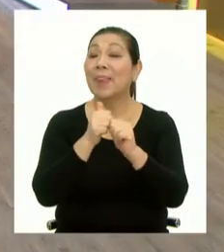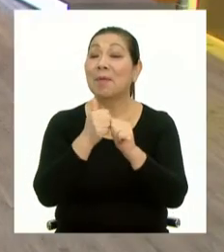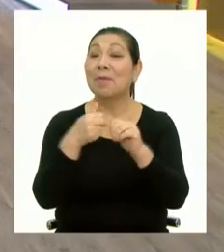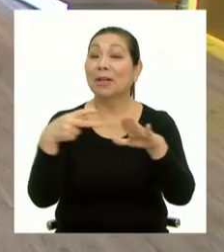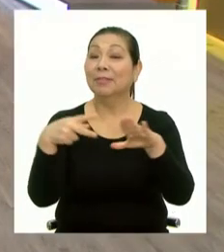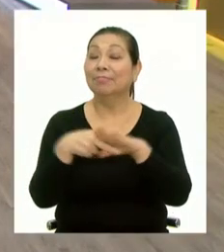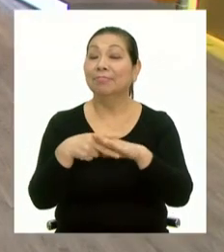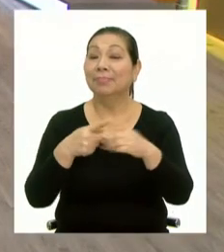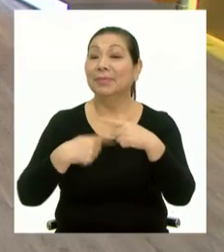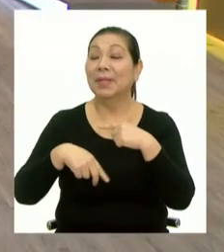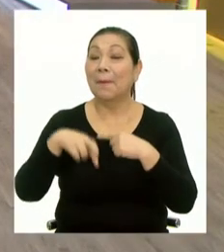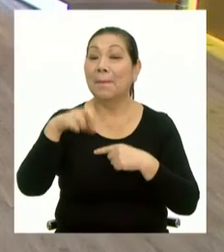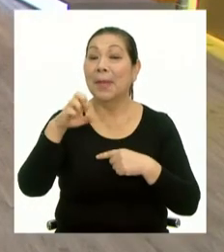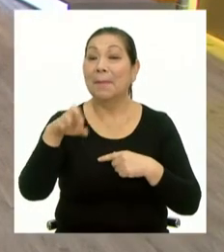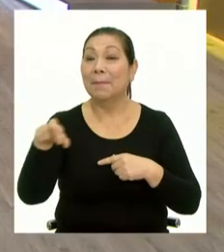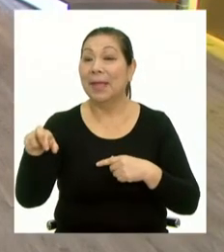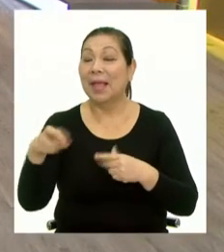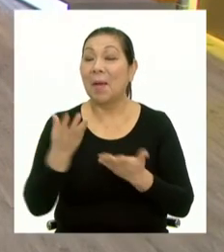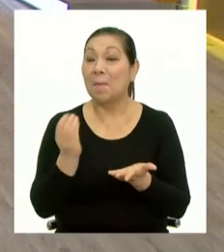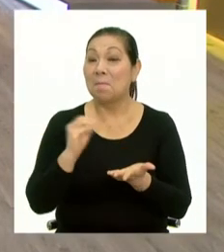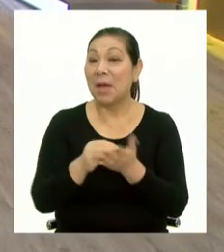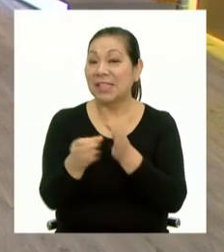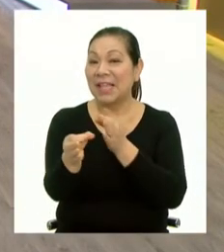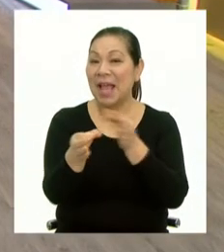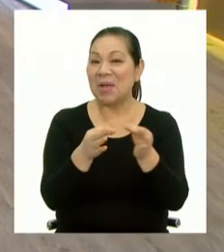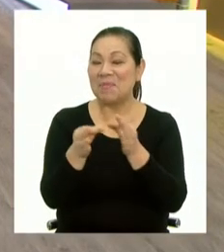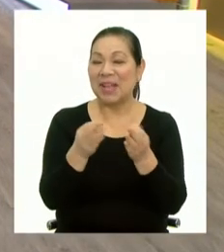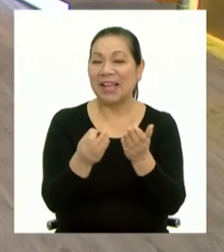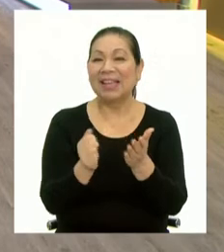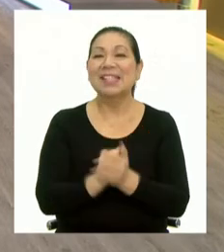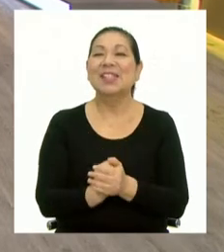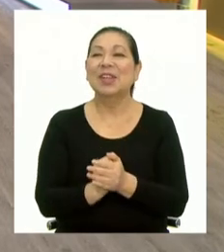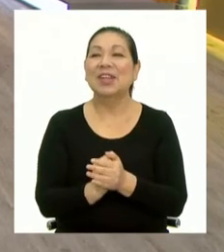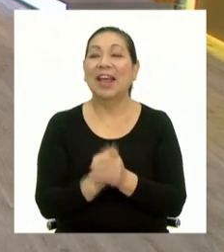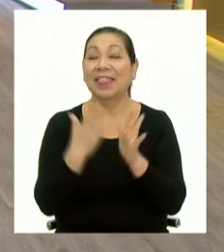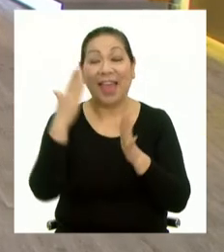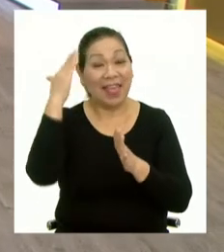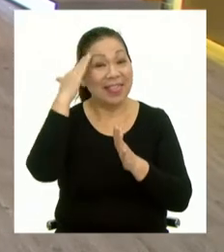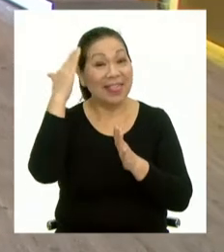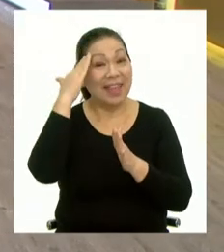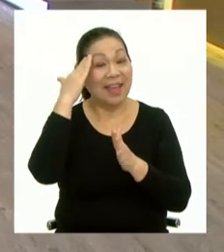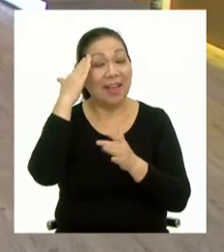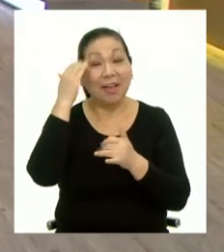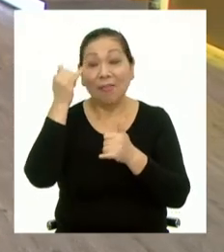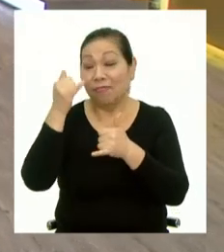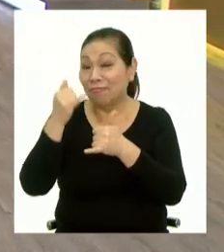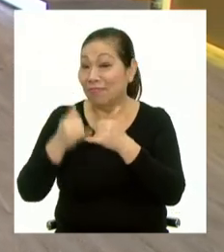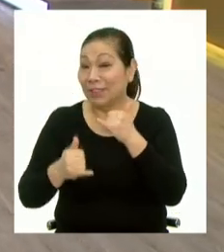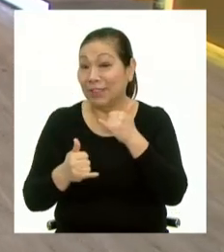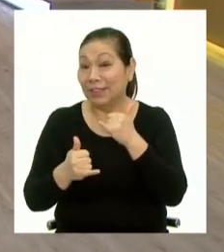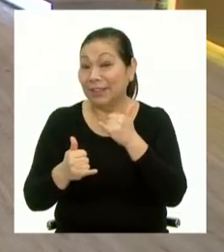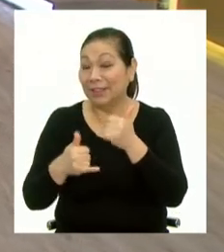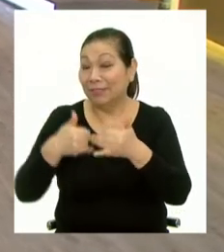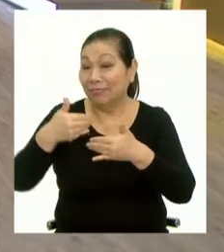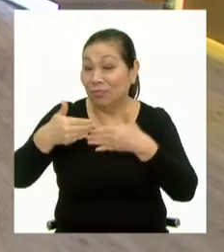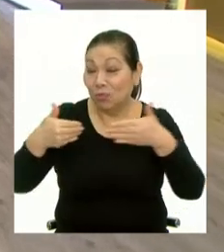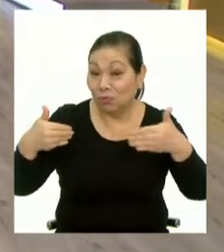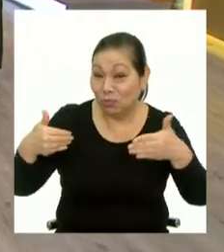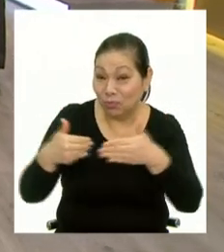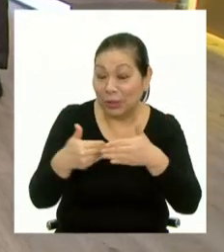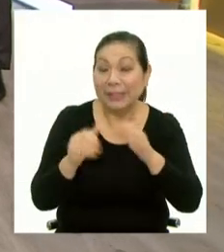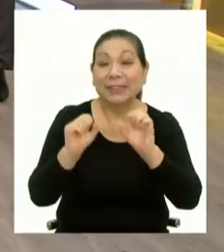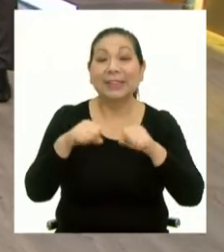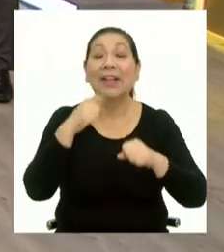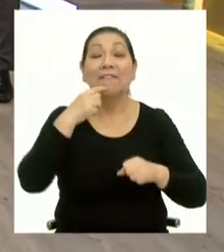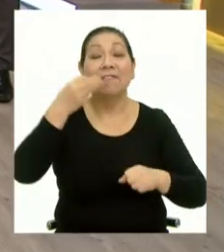una pausa y volvemos con Pepe Wasley, que nos tiene más detalles, ya que estamos, es, Pepe, a 10 días de las eliminatorias, ¿no? Ya se vive el ambiente. ¿Cómo estás? Es